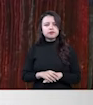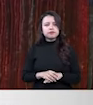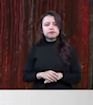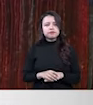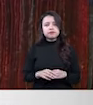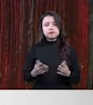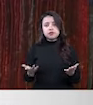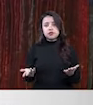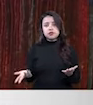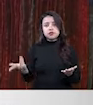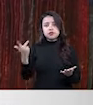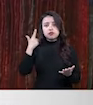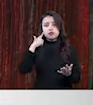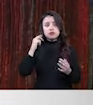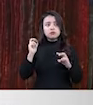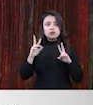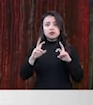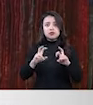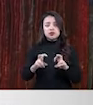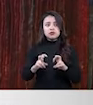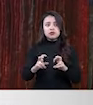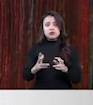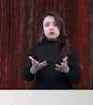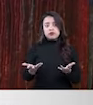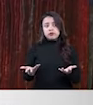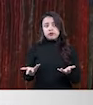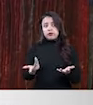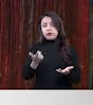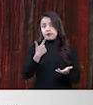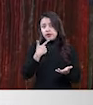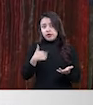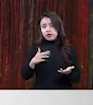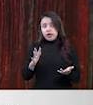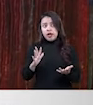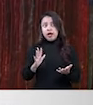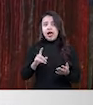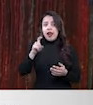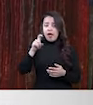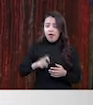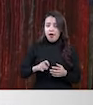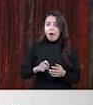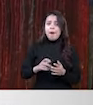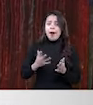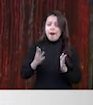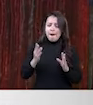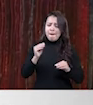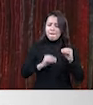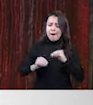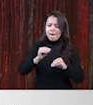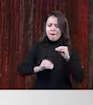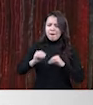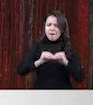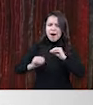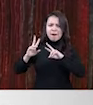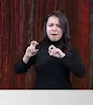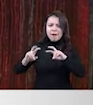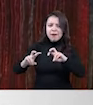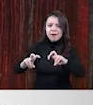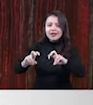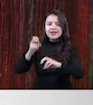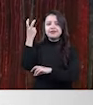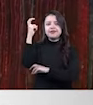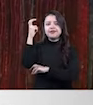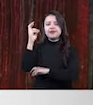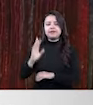hasta donde nuestra investigación llega, la debe desarrollar la Fiscalía a profundidad, se deben a